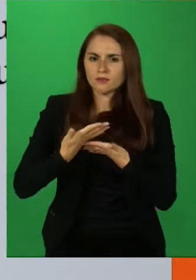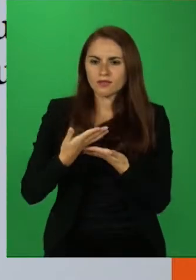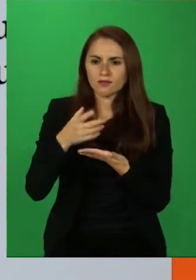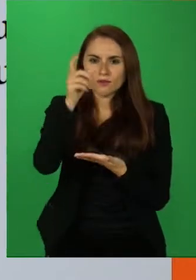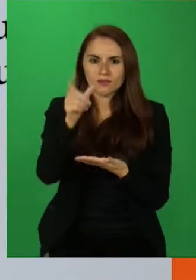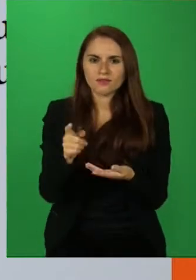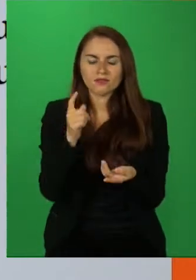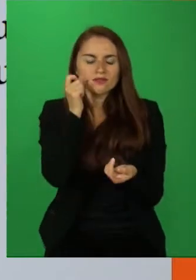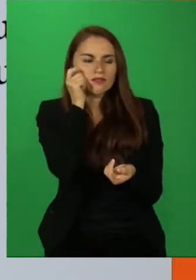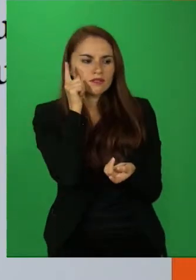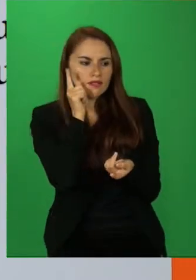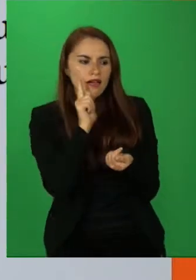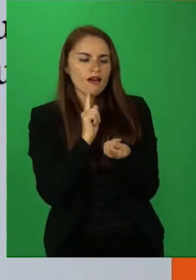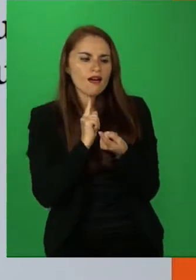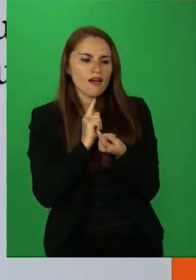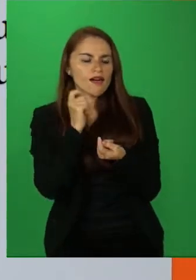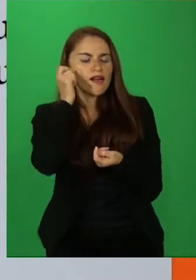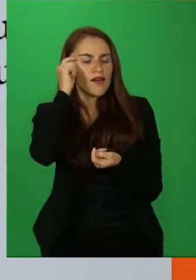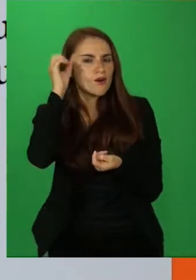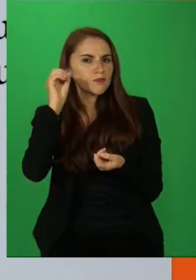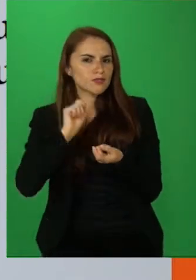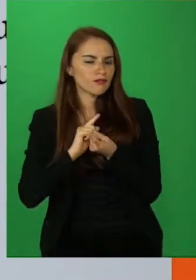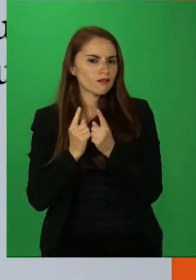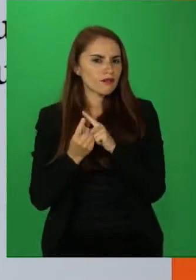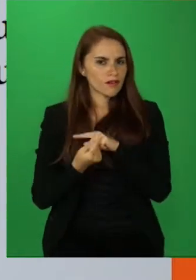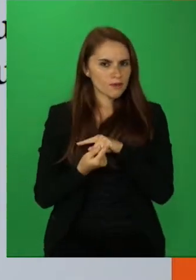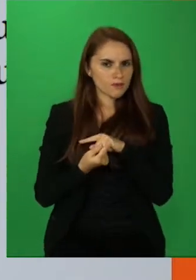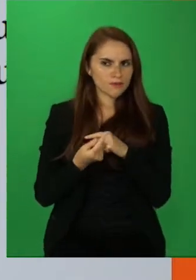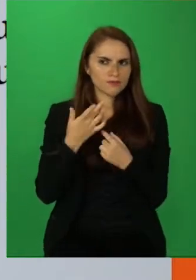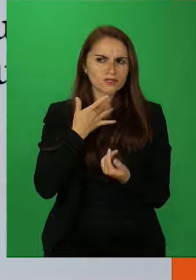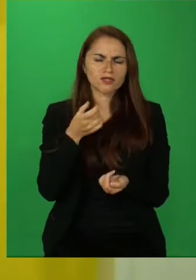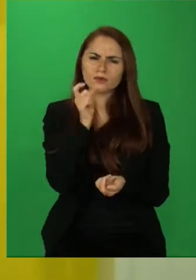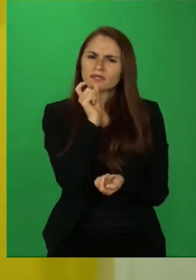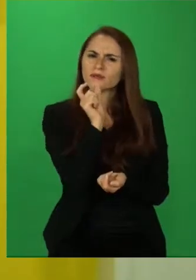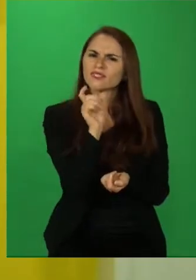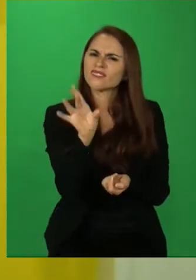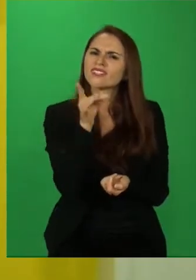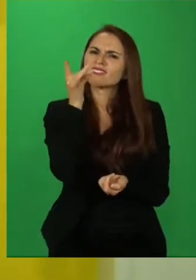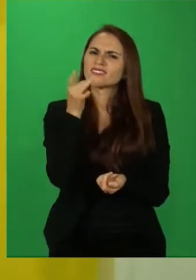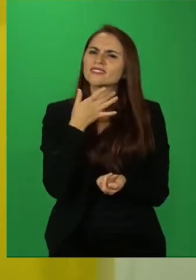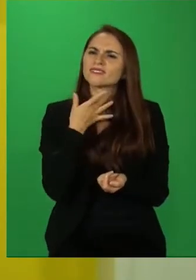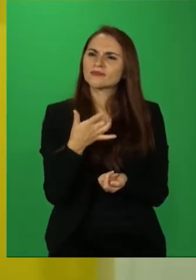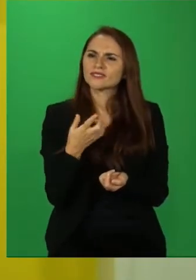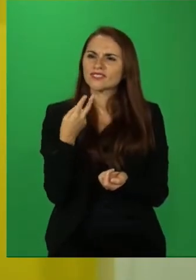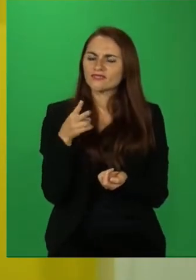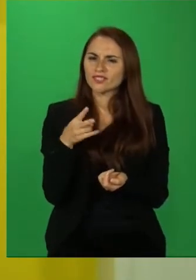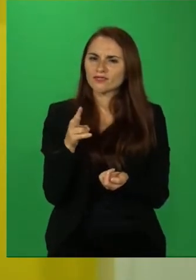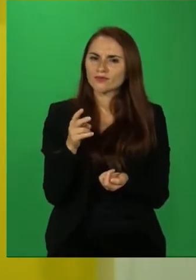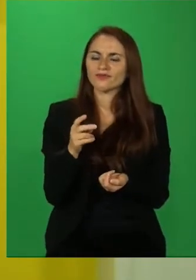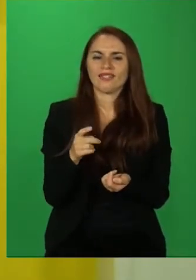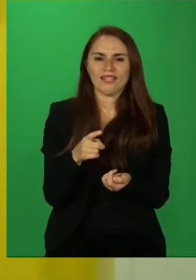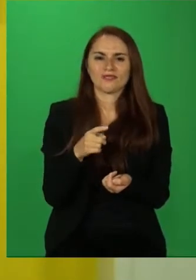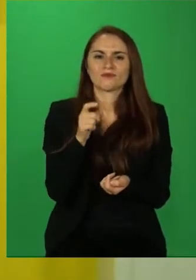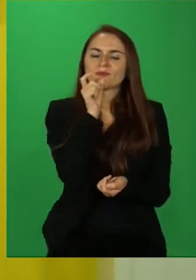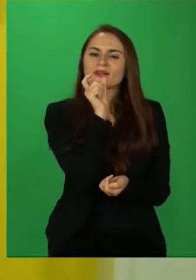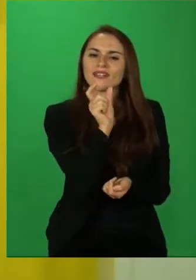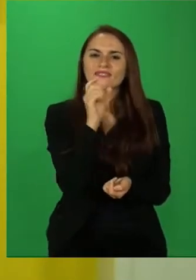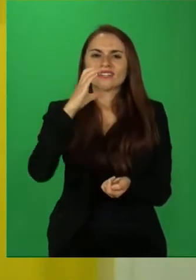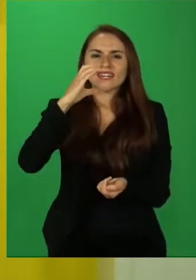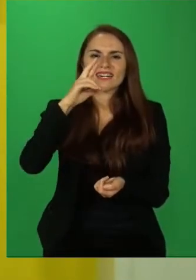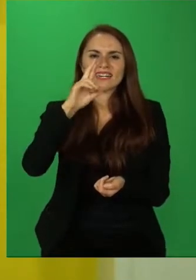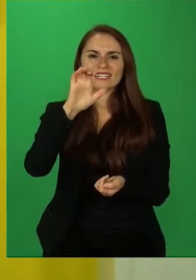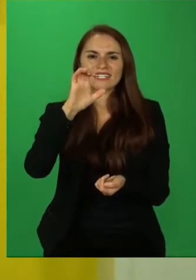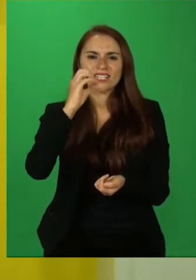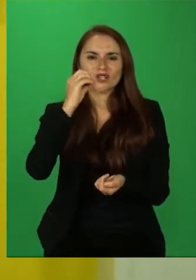emociones. ¿Y cómo me doy cuenta de eso? ¿Y por qué elegí el verbo que elegí? Por la palabra creo.